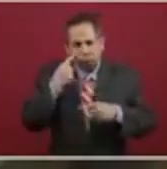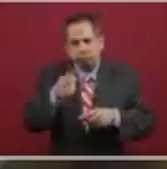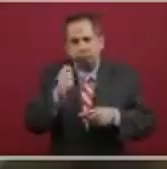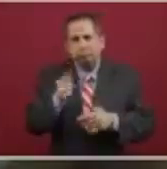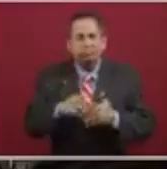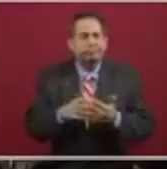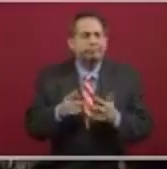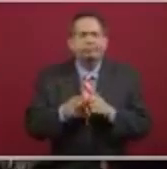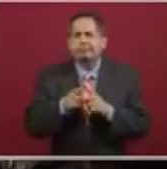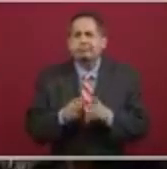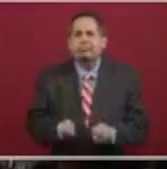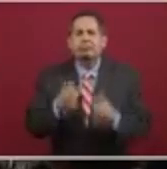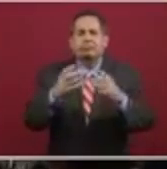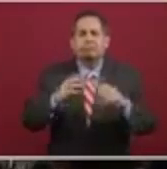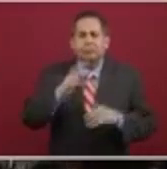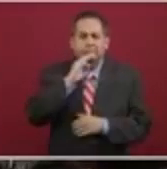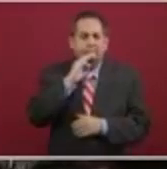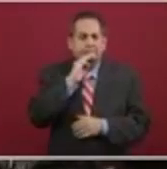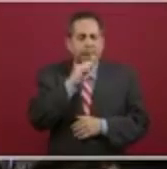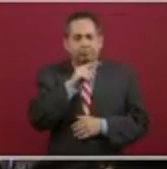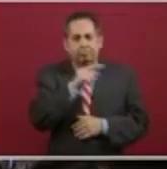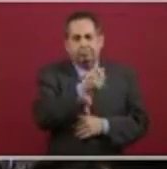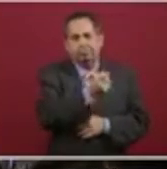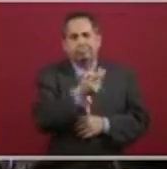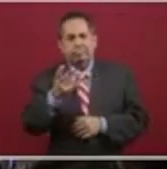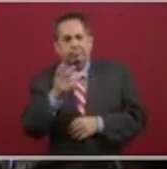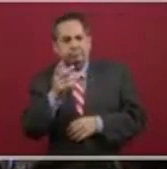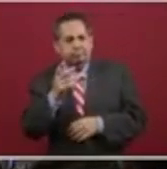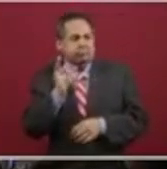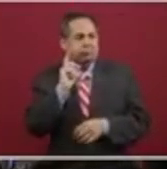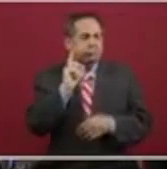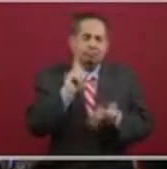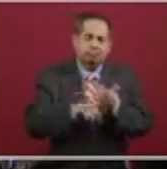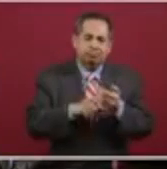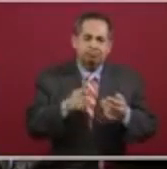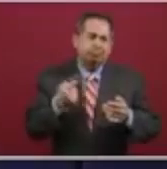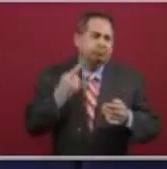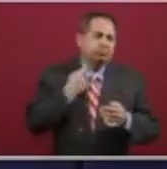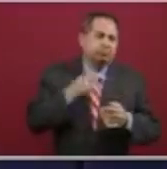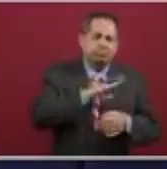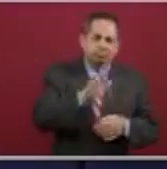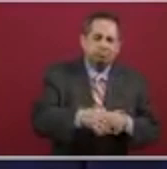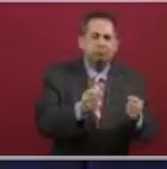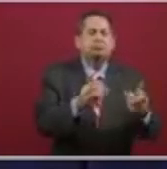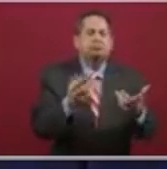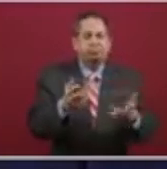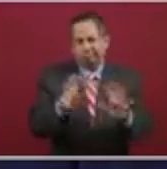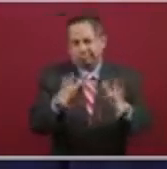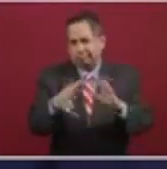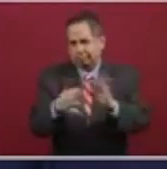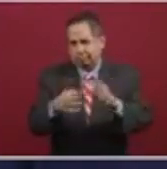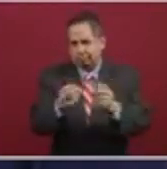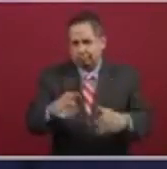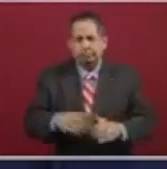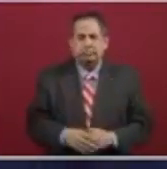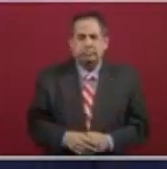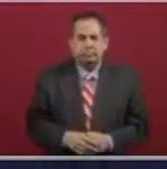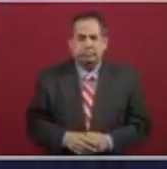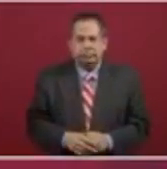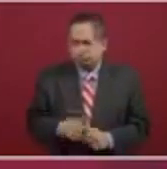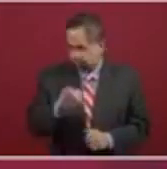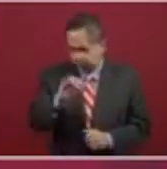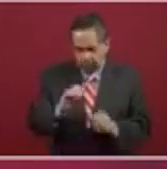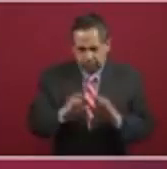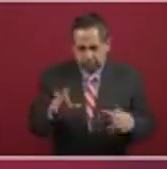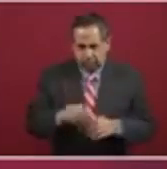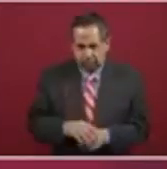una cifra de las mamás que han sido tocadas por la violencia de los últimos años en el país. Muchas gracias. Sí, desde luego